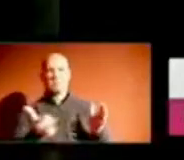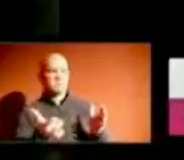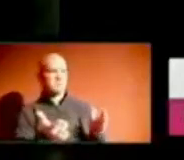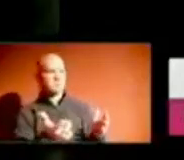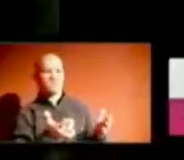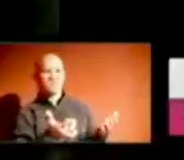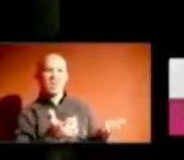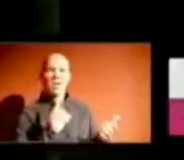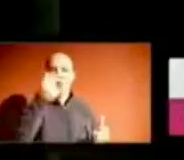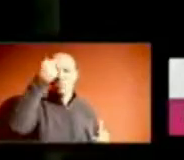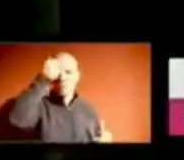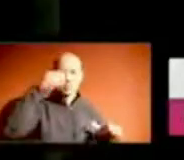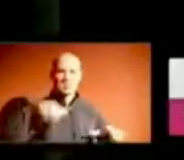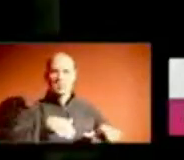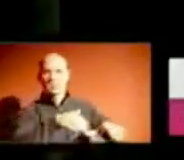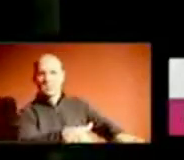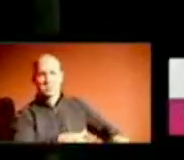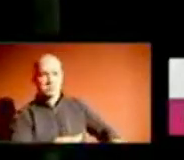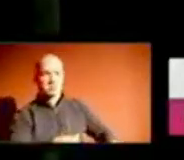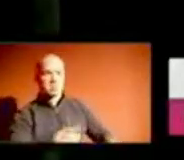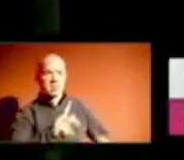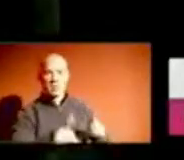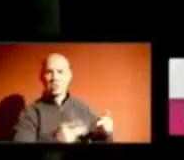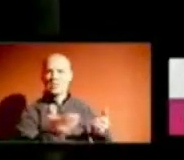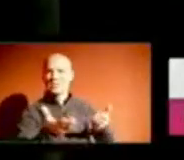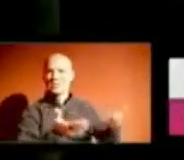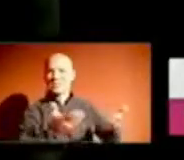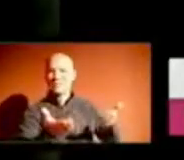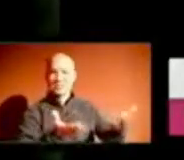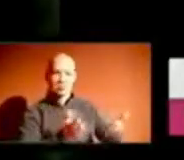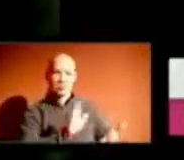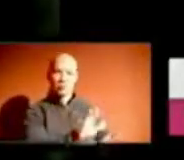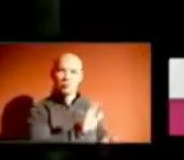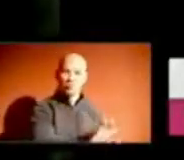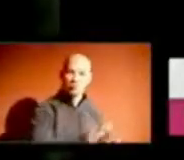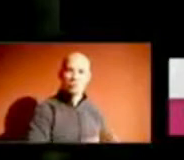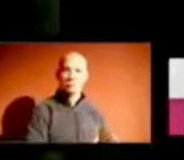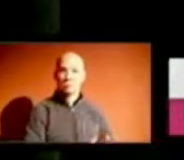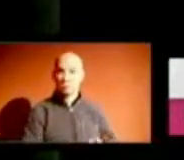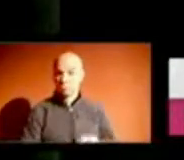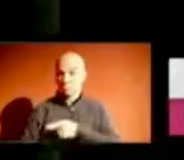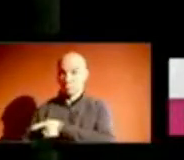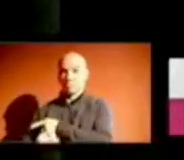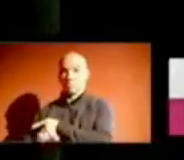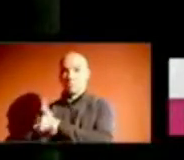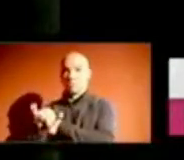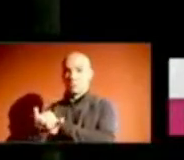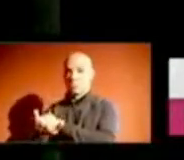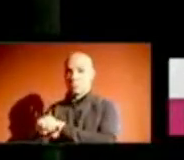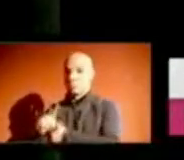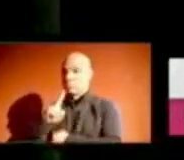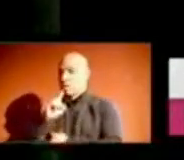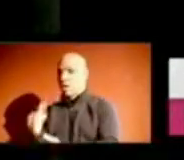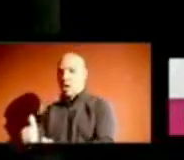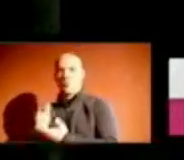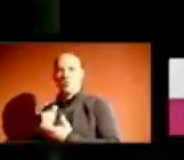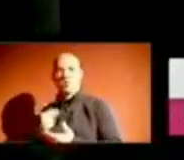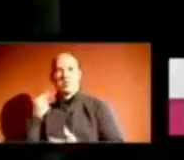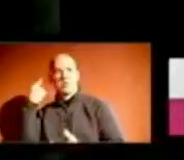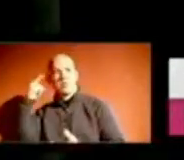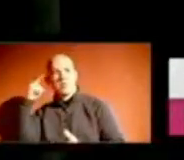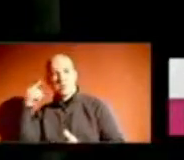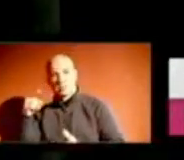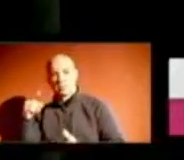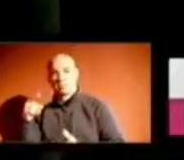servicios a la ciudadanía. Con el lanzamiento de Suri, esto es una herramienta más, no solamente para el